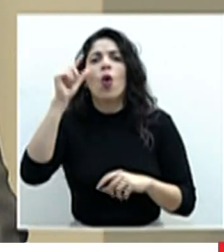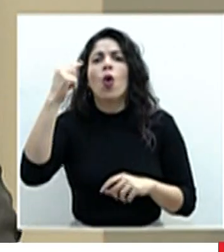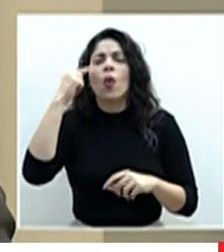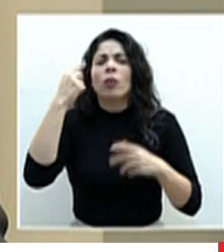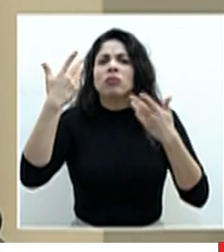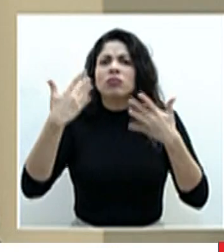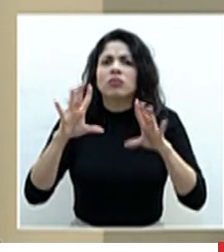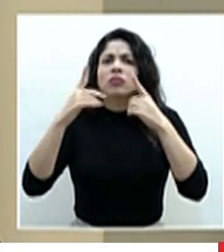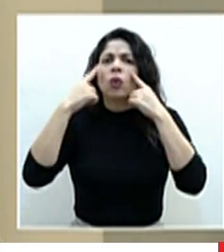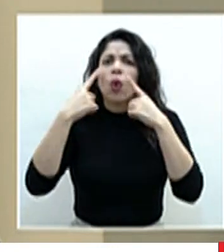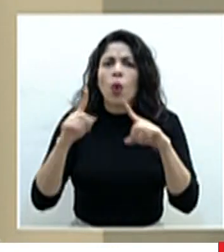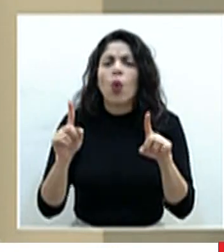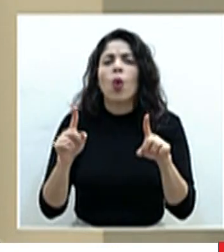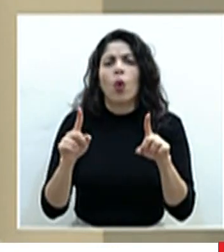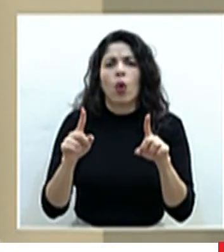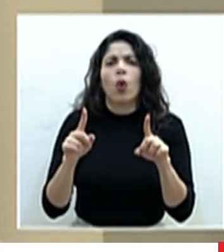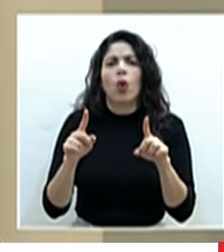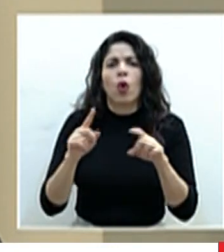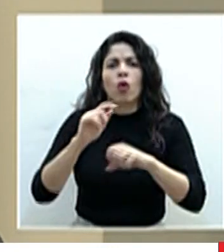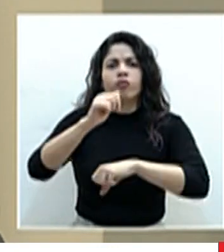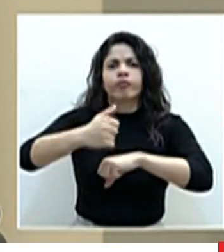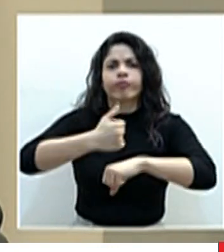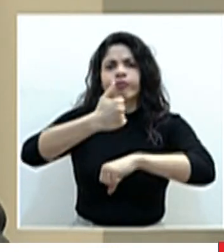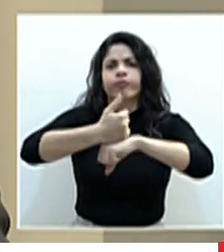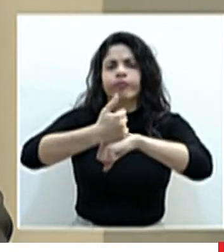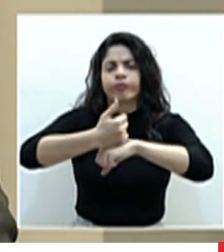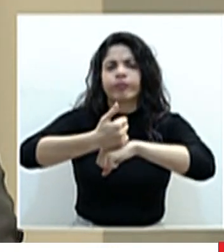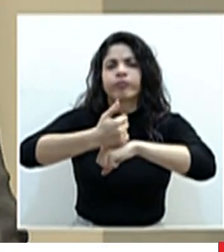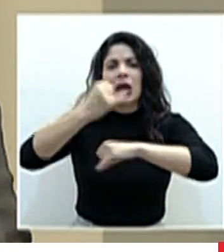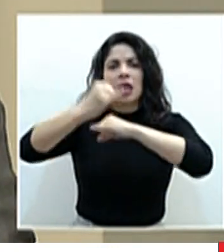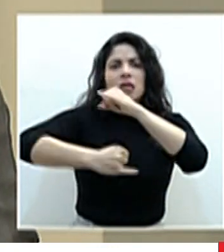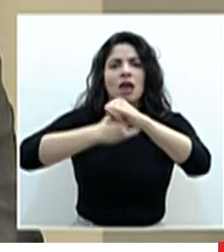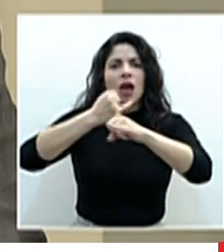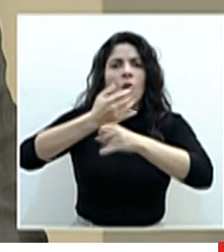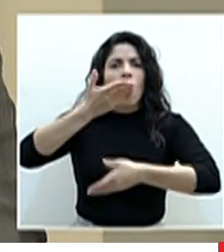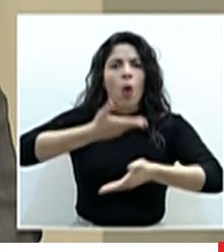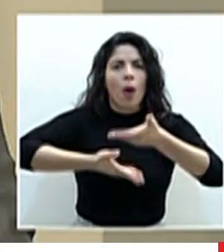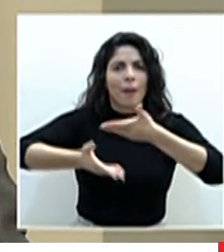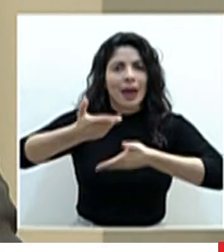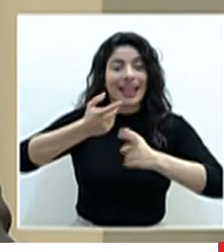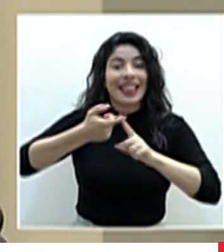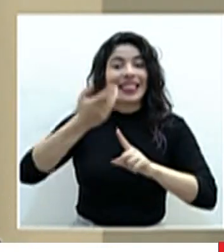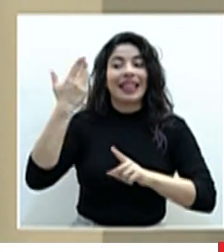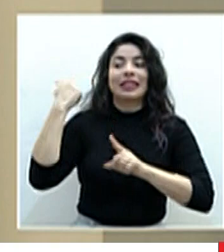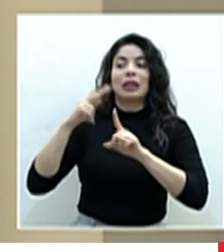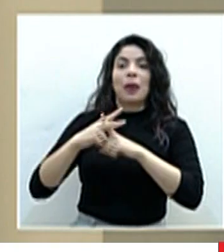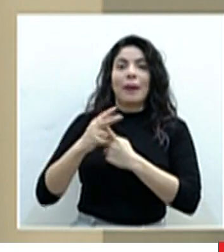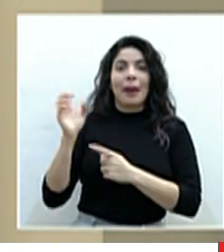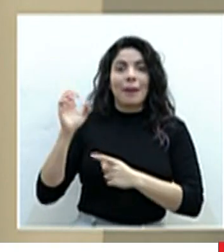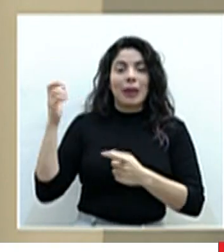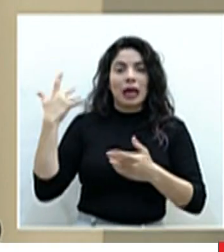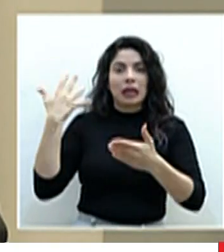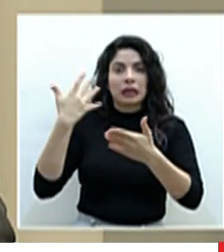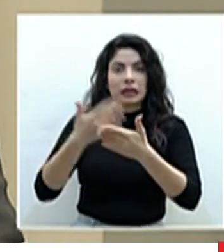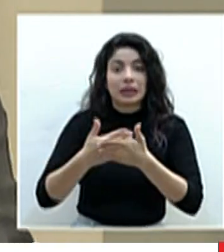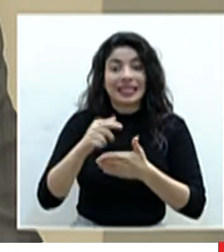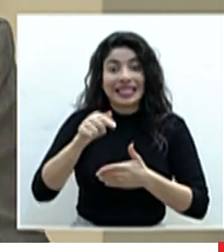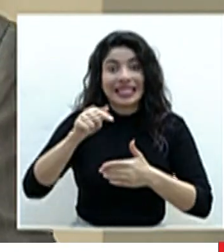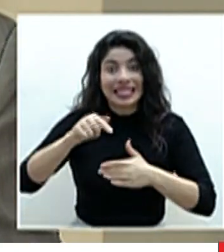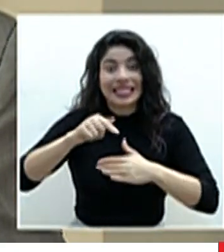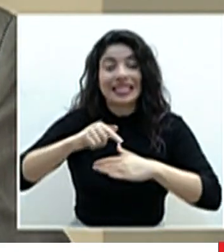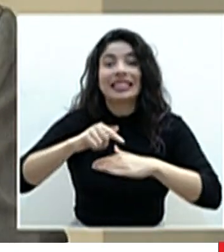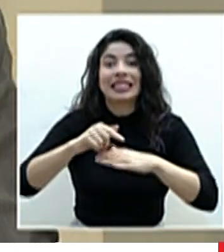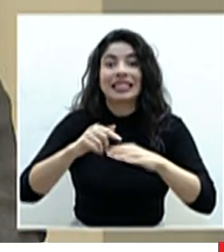logrado desplegar una plataforma de cooperación internacional desde que se decretó la emergencia nacional, que nos ha